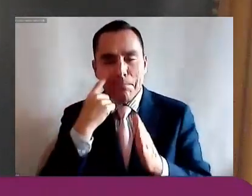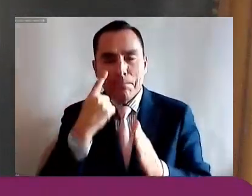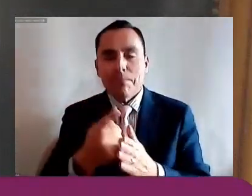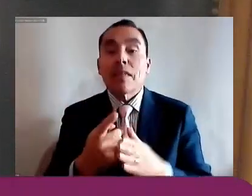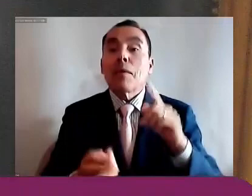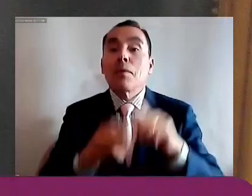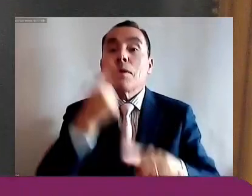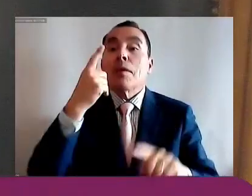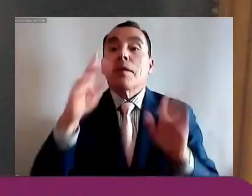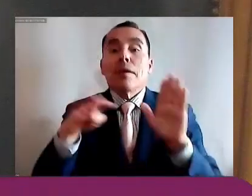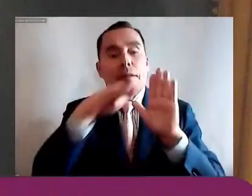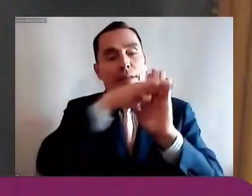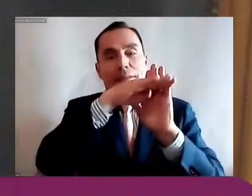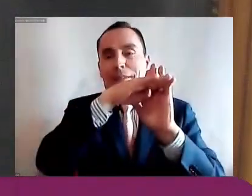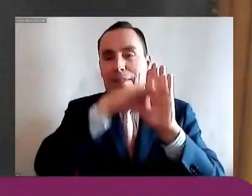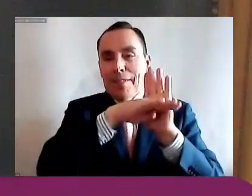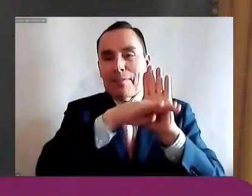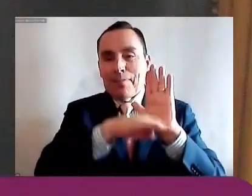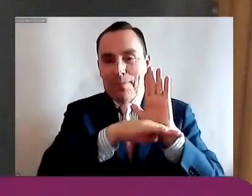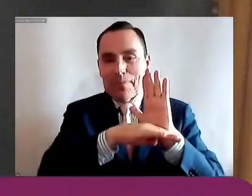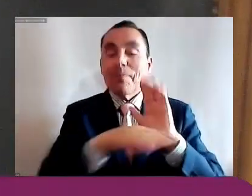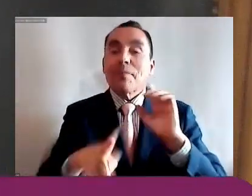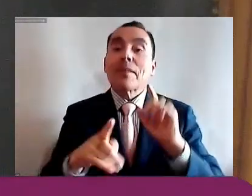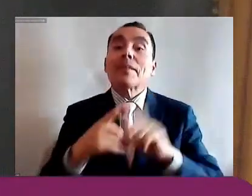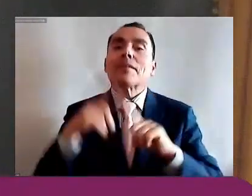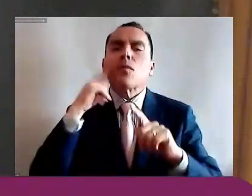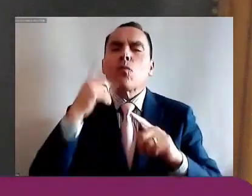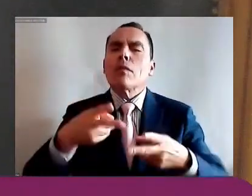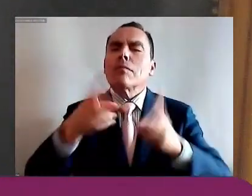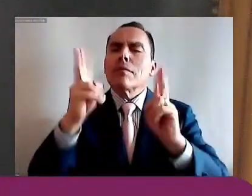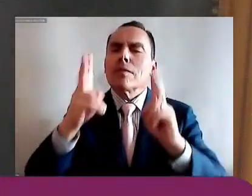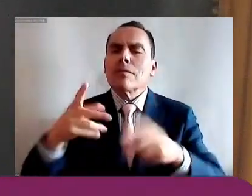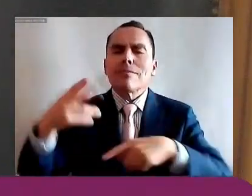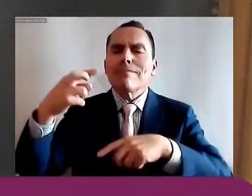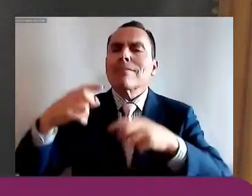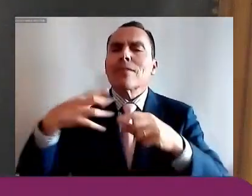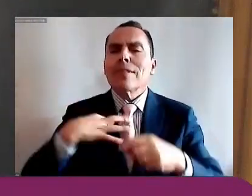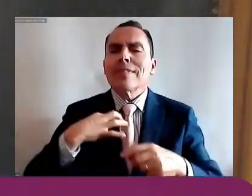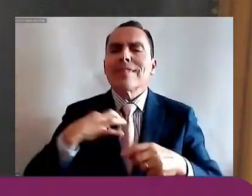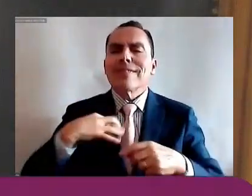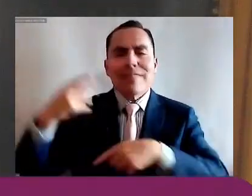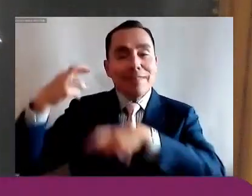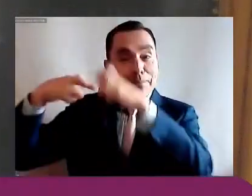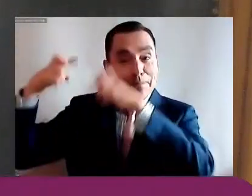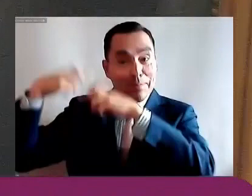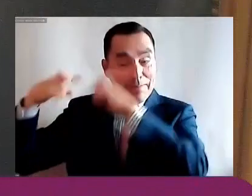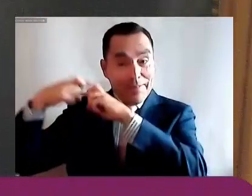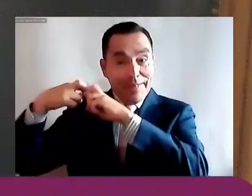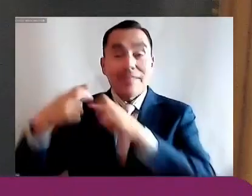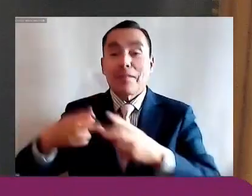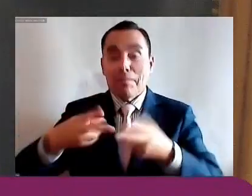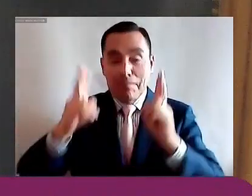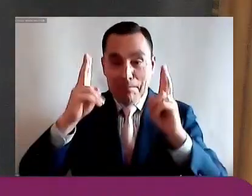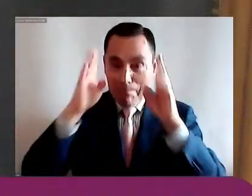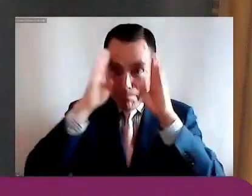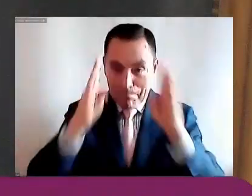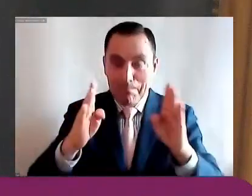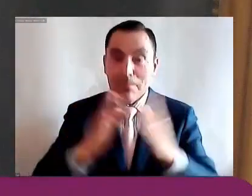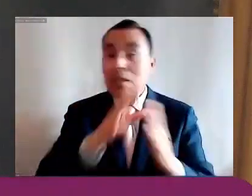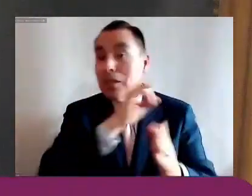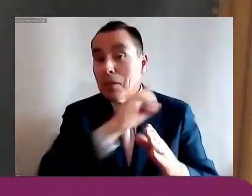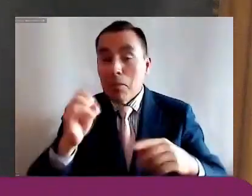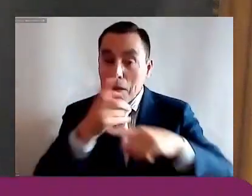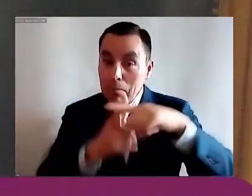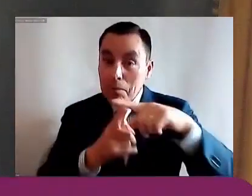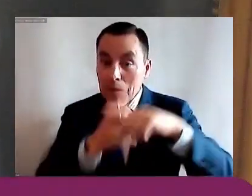abordar el derecho civil patrimonial en perspectiva de género. Y en la segunda parte, luego de un breve intermedio, nos va a acompañar la